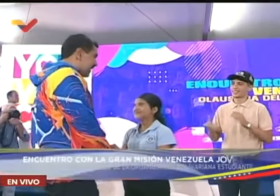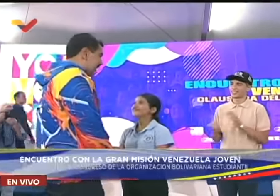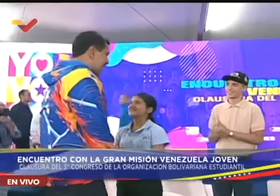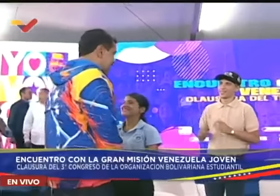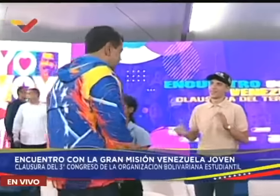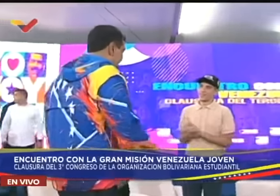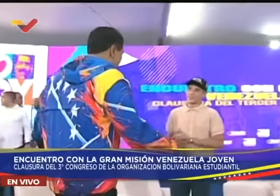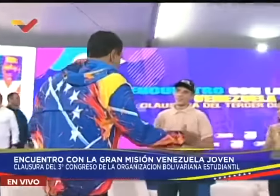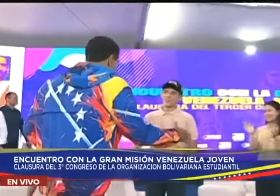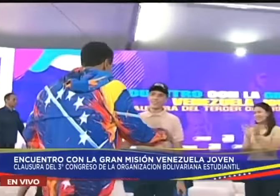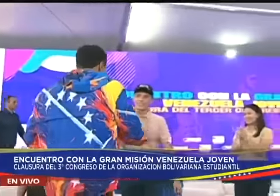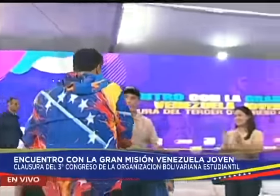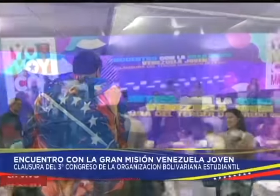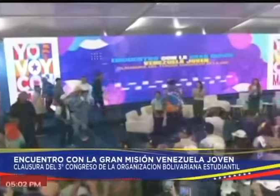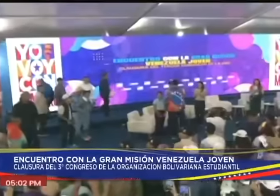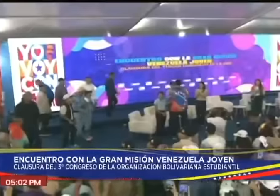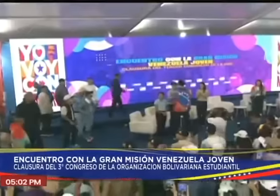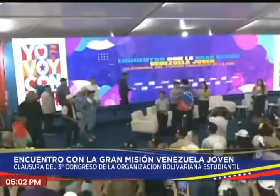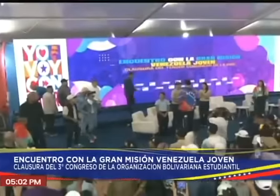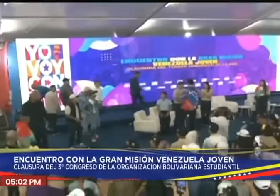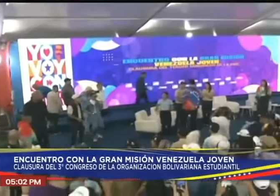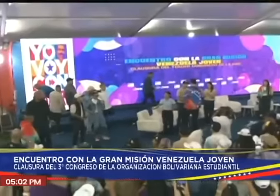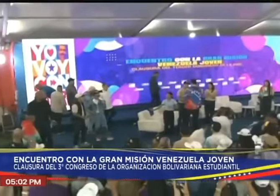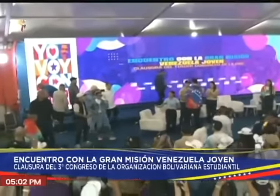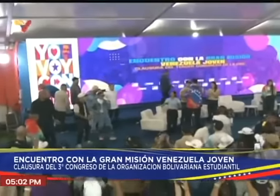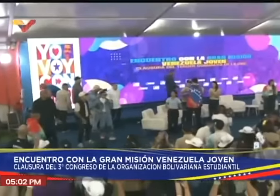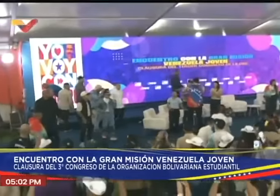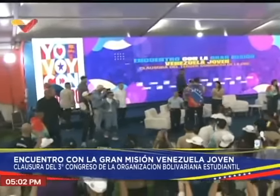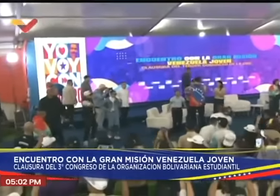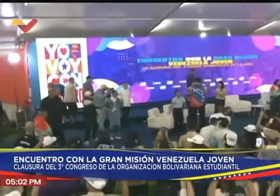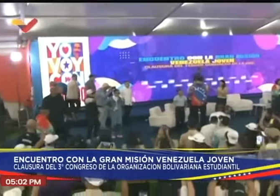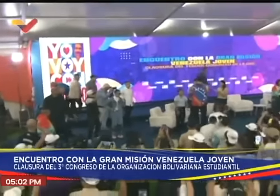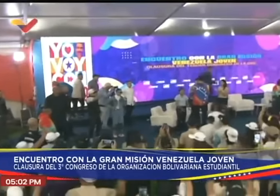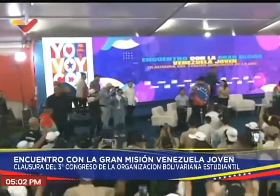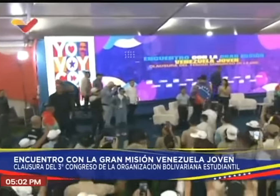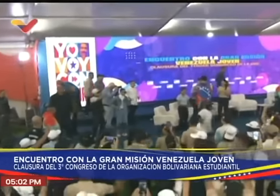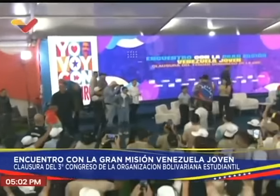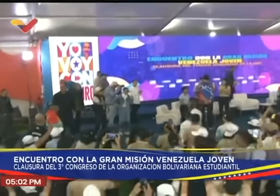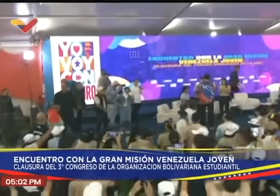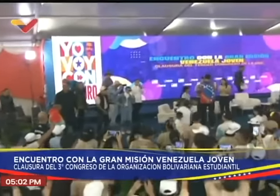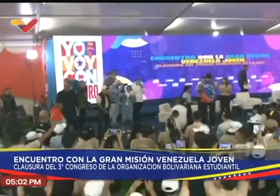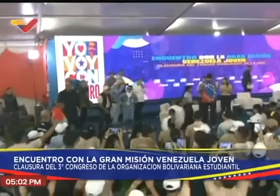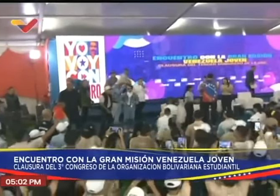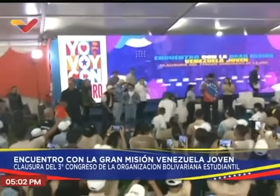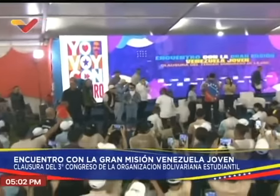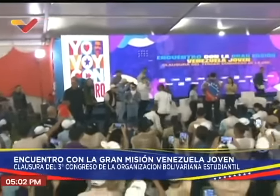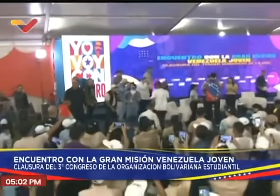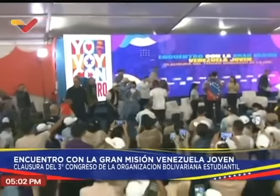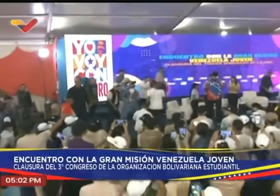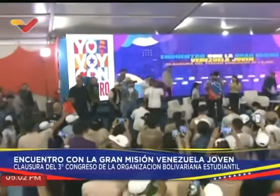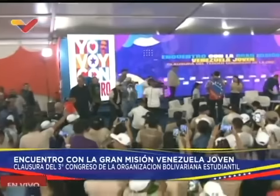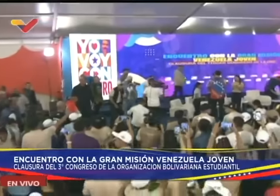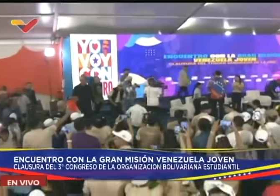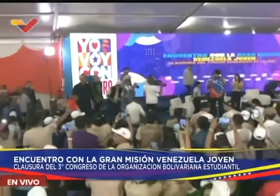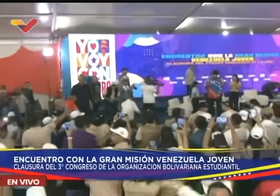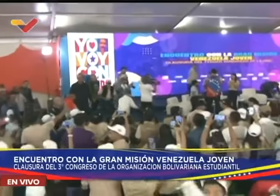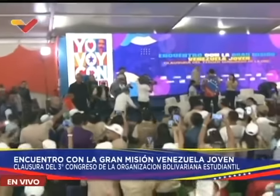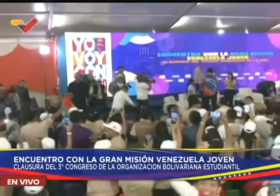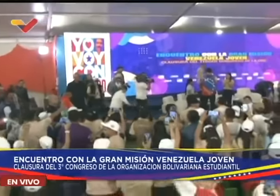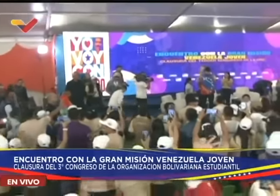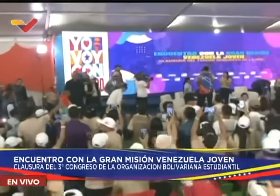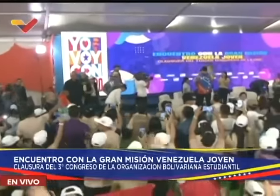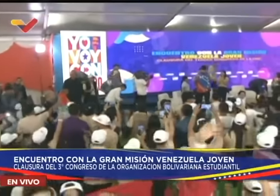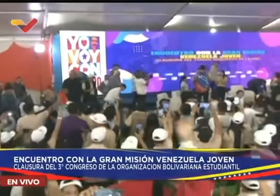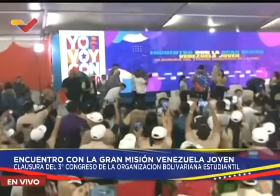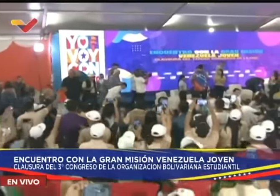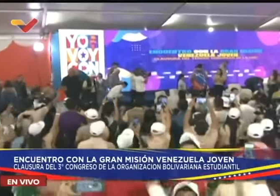mueves bien bacana Aparta el próximo fin de semana para yo llevarte para dominicana y hacerte bajarte a ti no hay